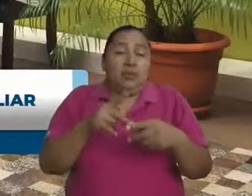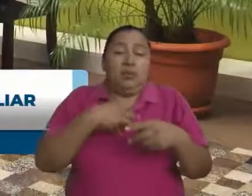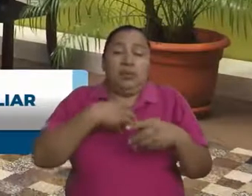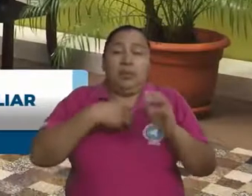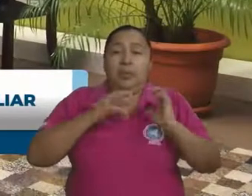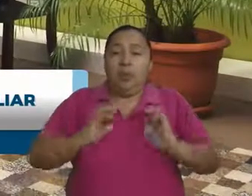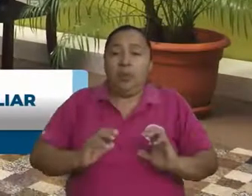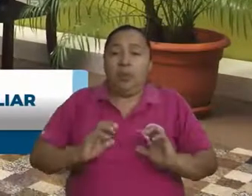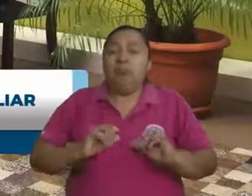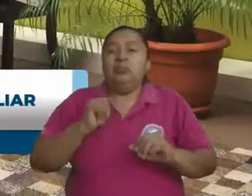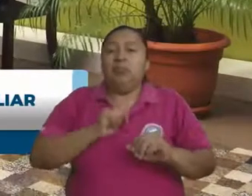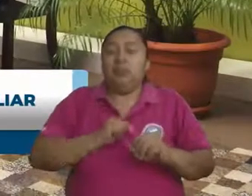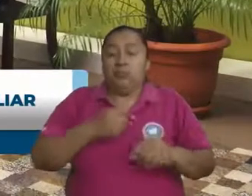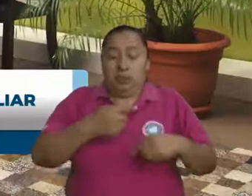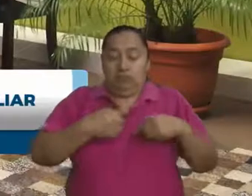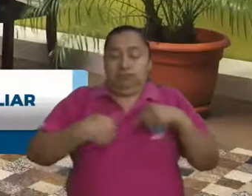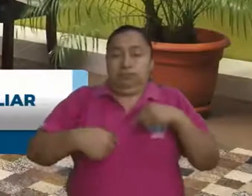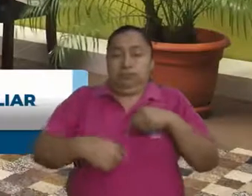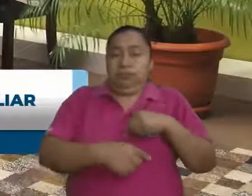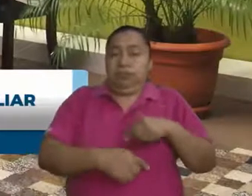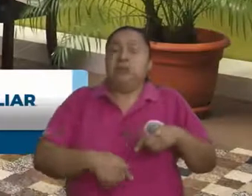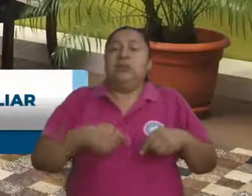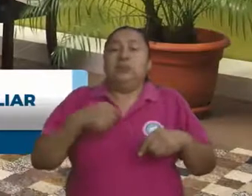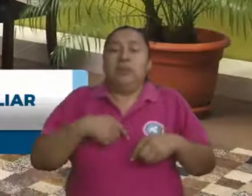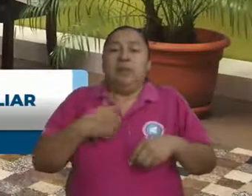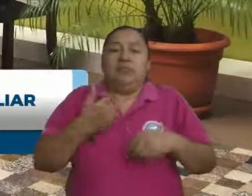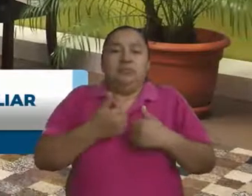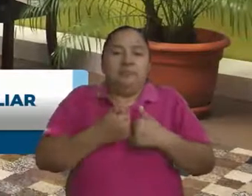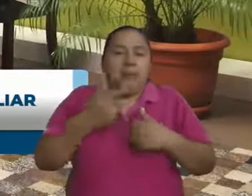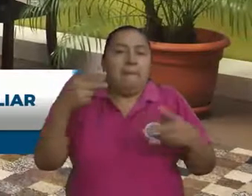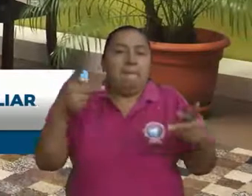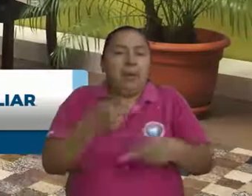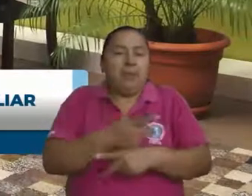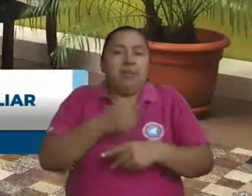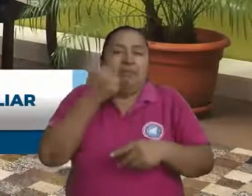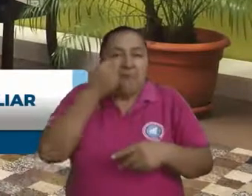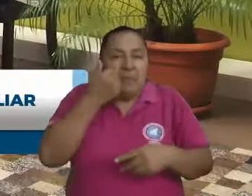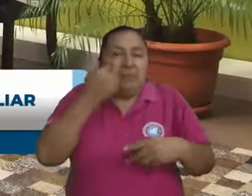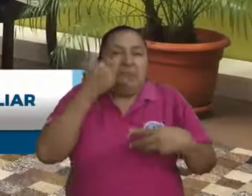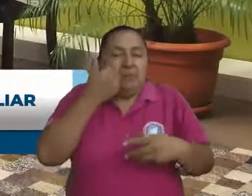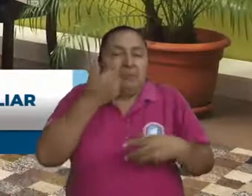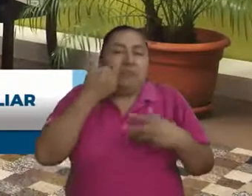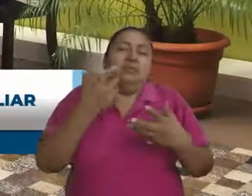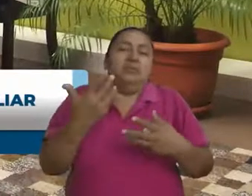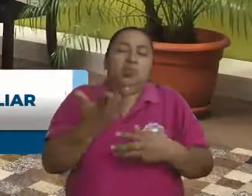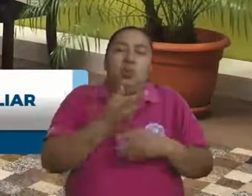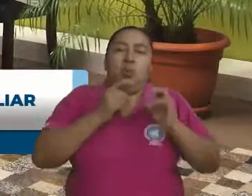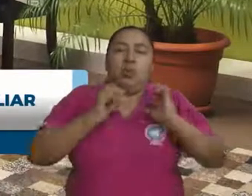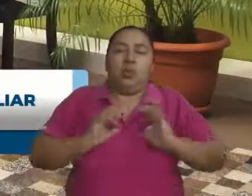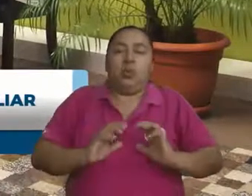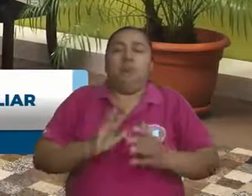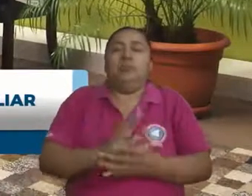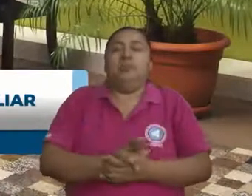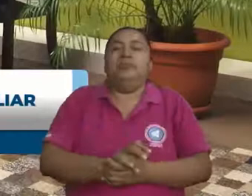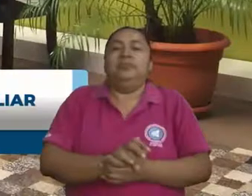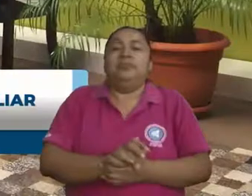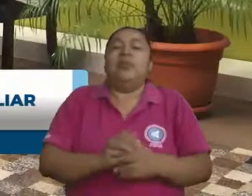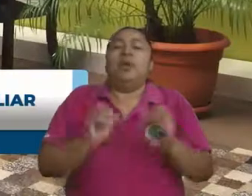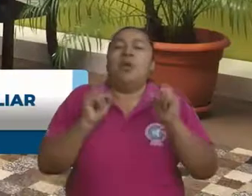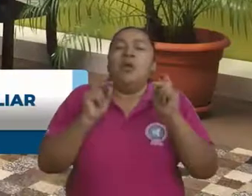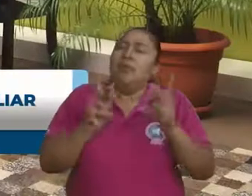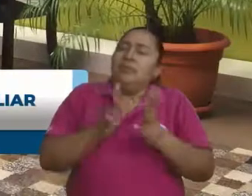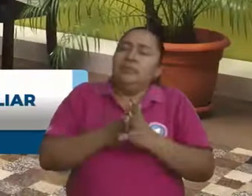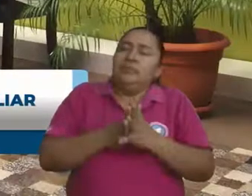cuerpo, exactamente, de nuestro intestino, y eso va provocando una infección severa, básicamente, de todos nuestros órganos intraabdominales. Ok,